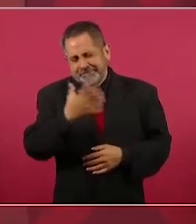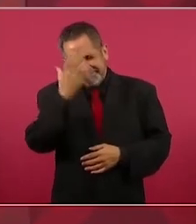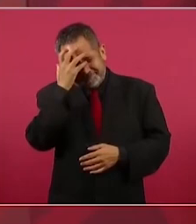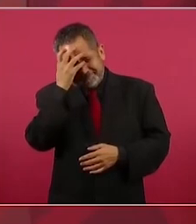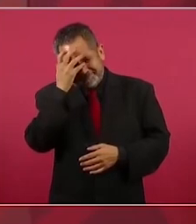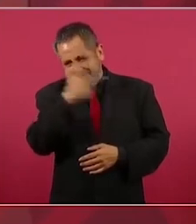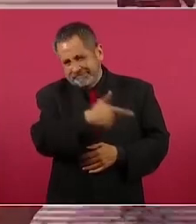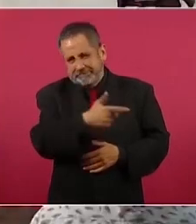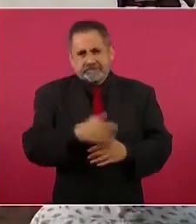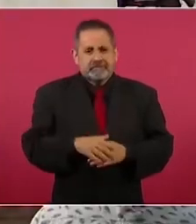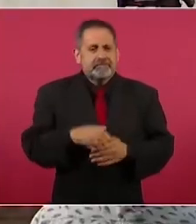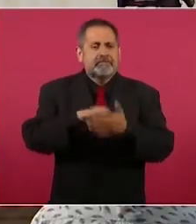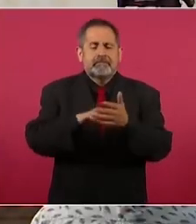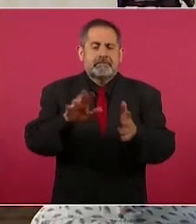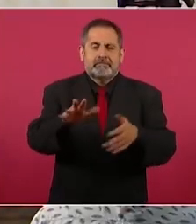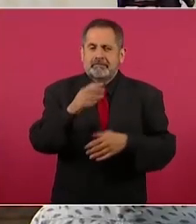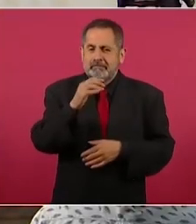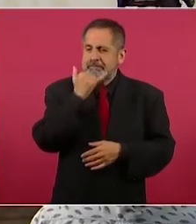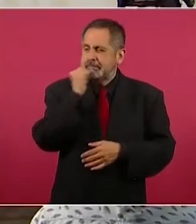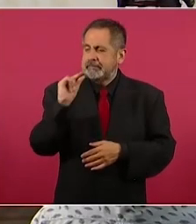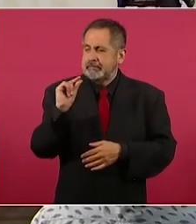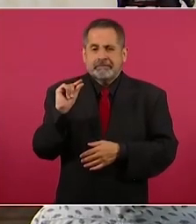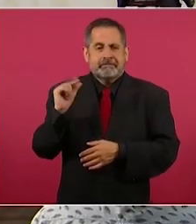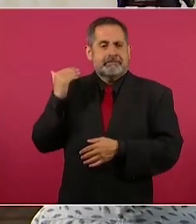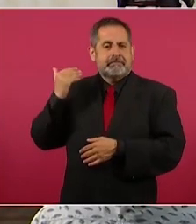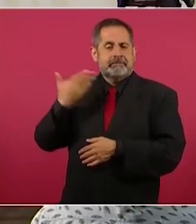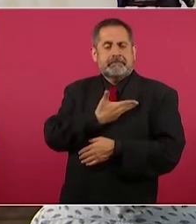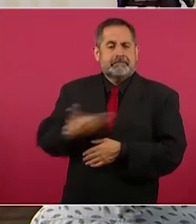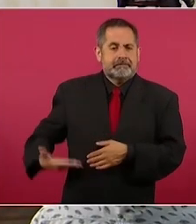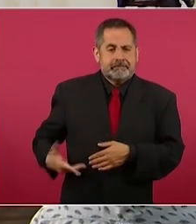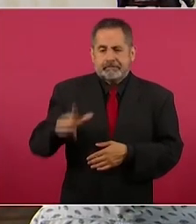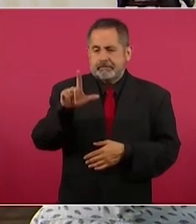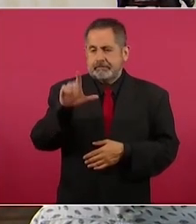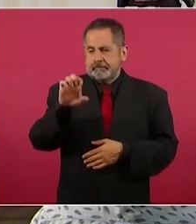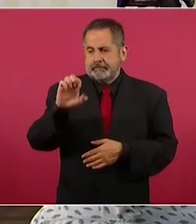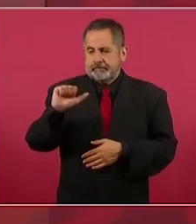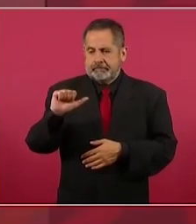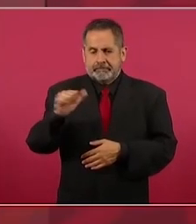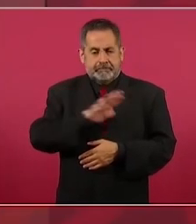como ahora que fallece el presidente Echeverría,